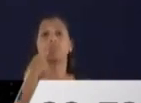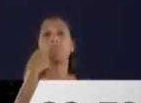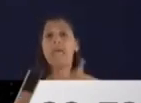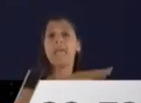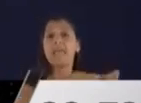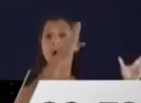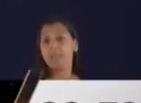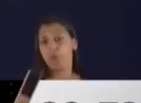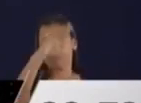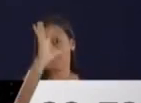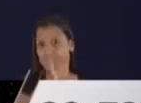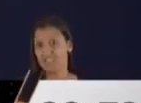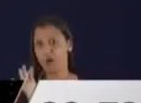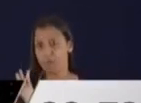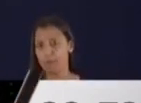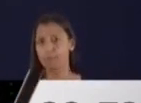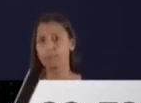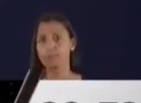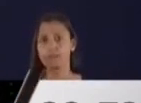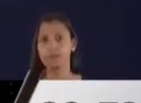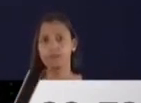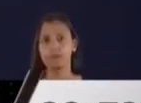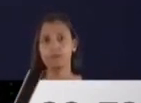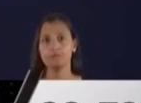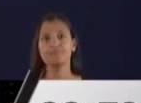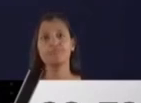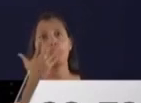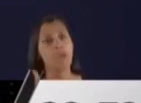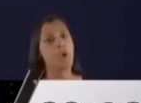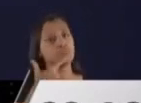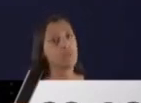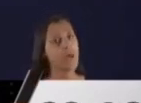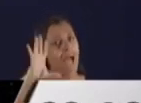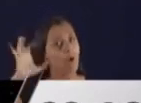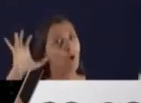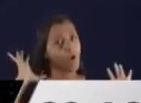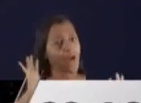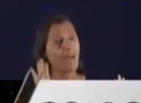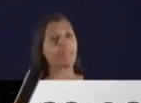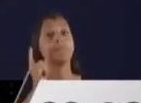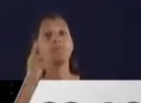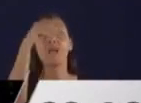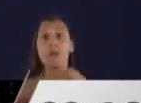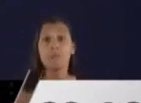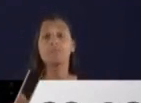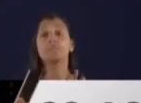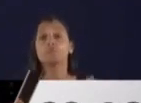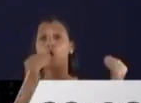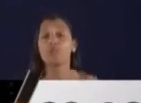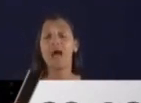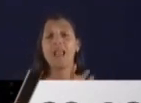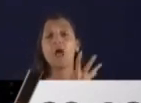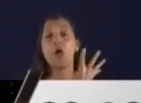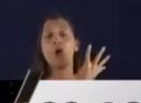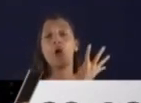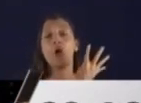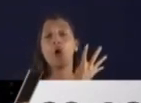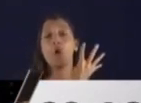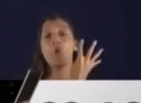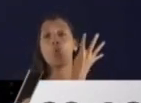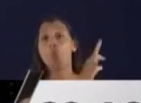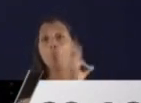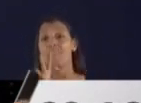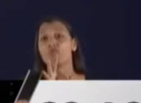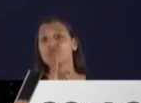lo saben pero eh Me gustaría recordar simplemente que tiene alrededor de 400 400